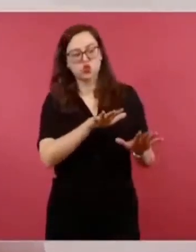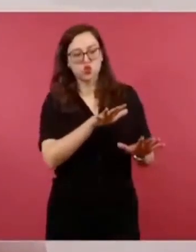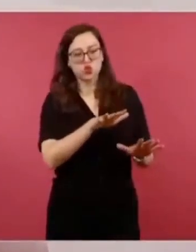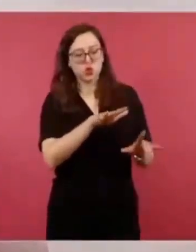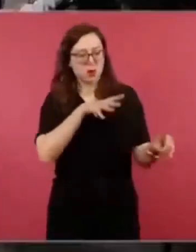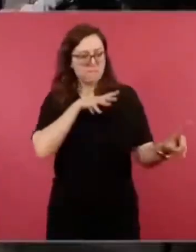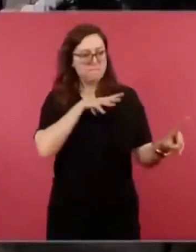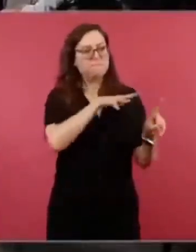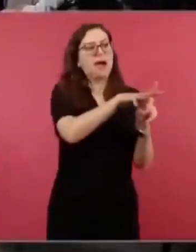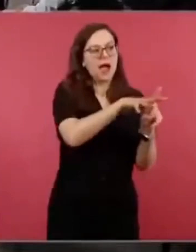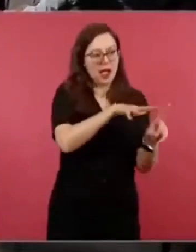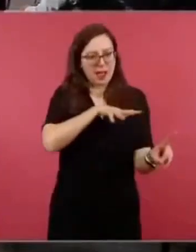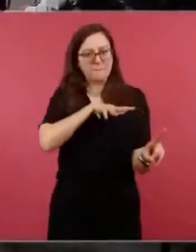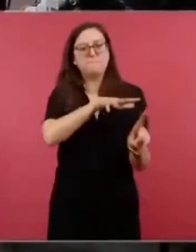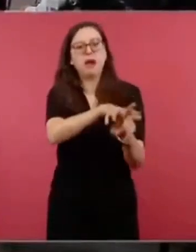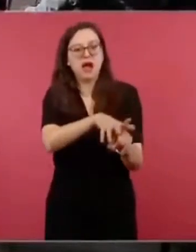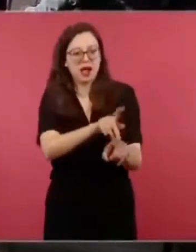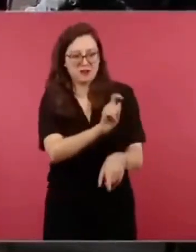con poco nivel